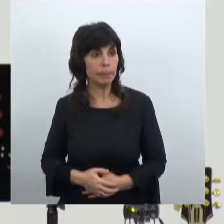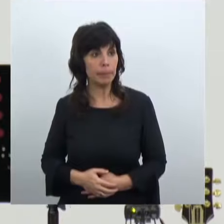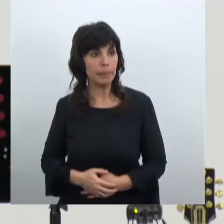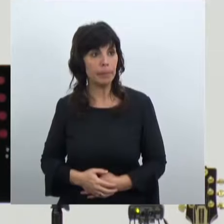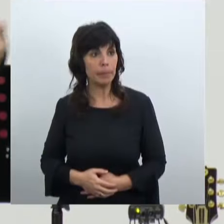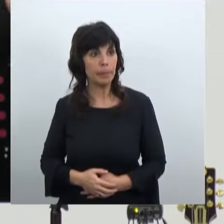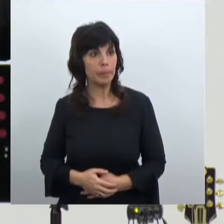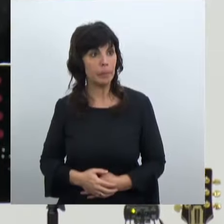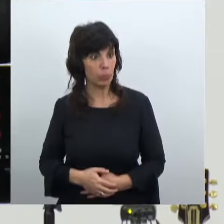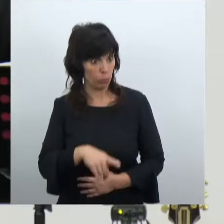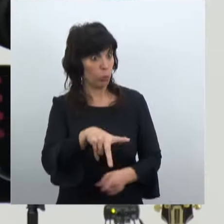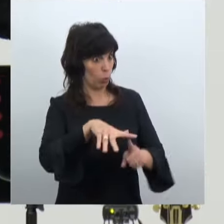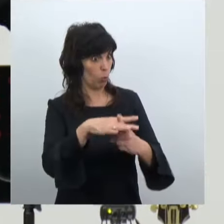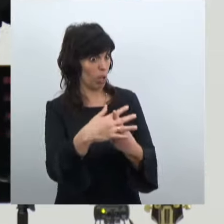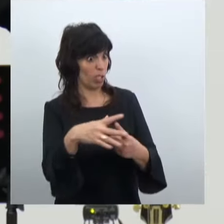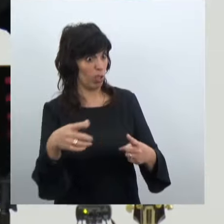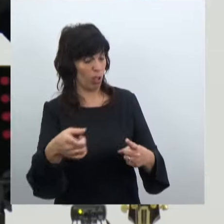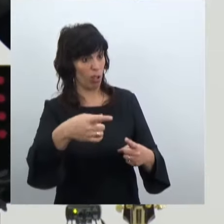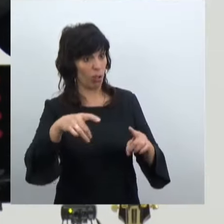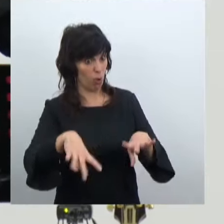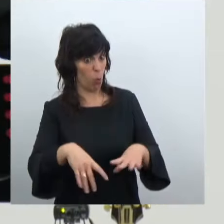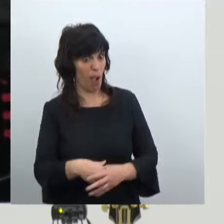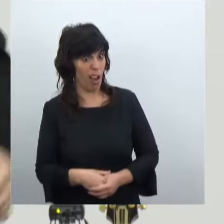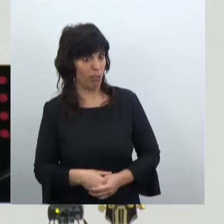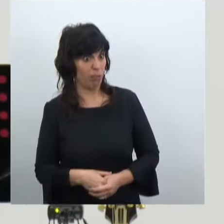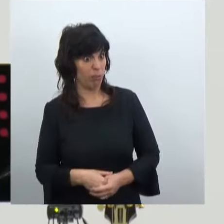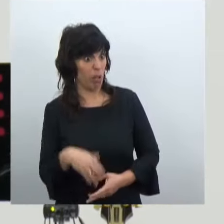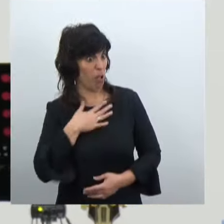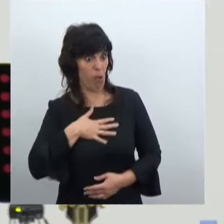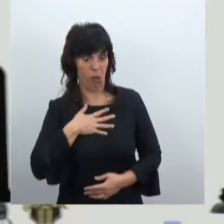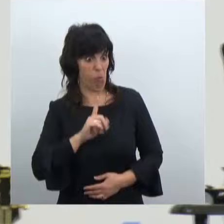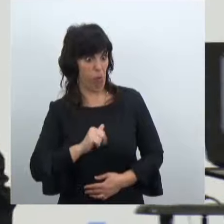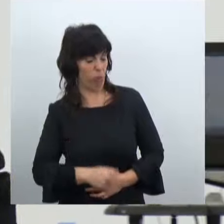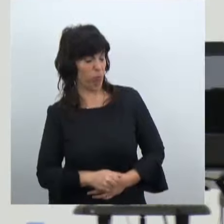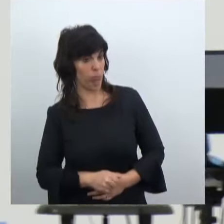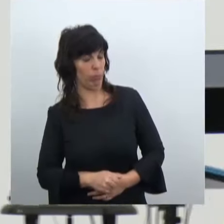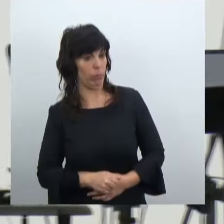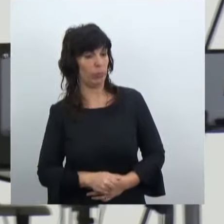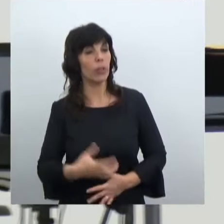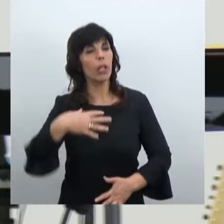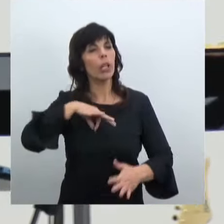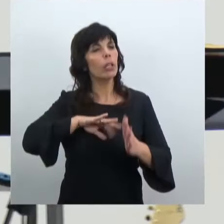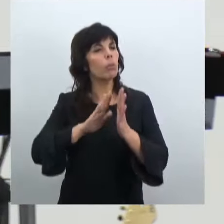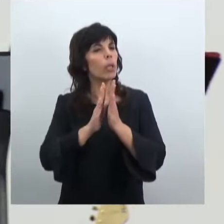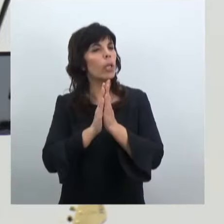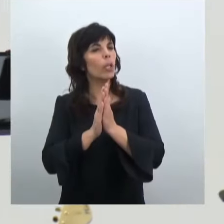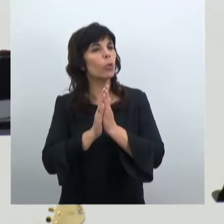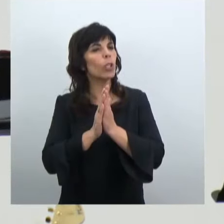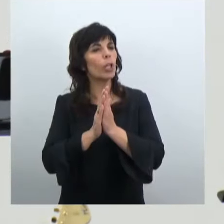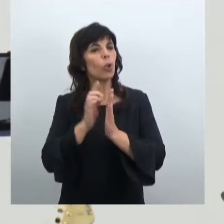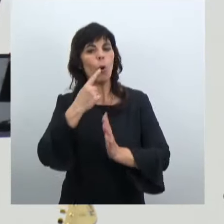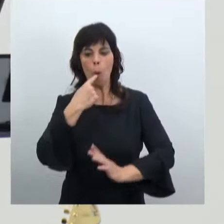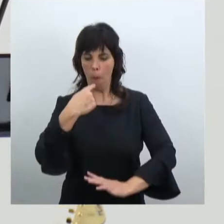¿Tú algún día has estado en una situación incómoda? Y entonces el Espíritu Santo me habla.